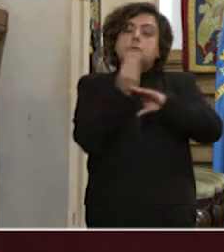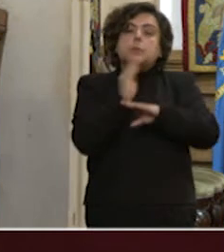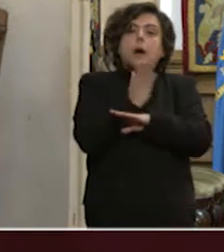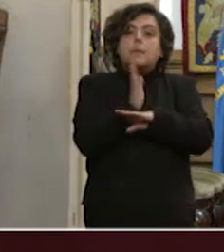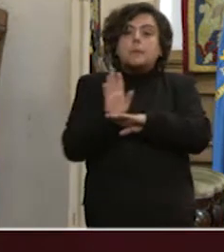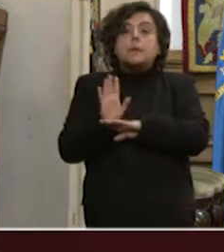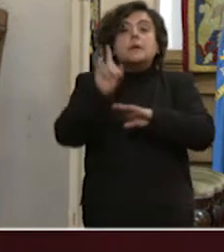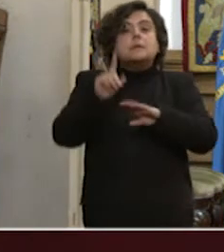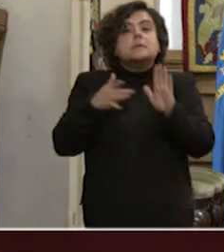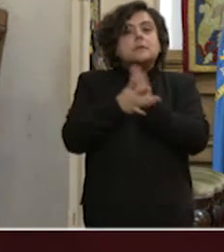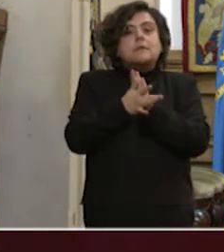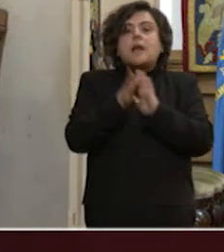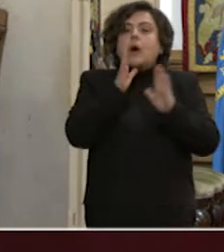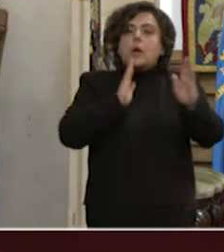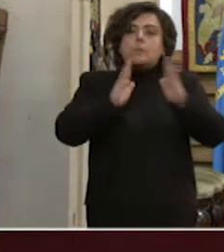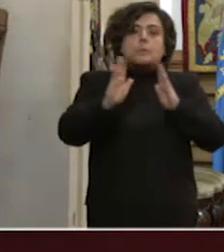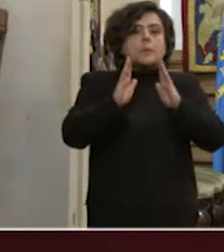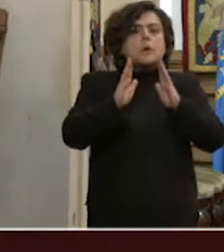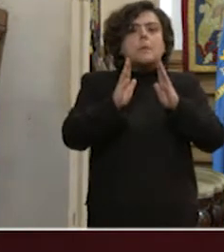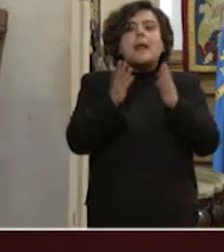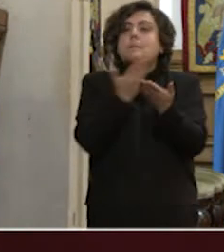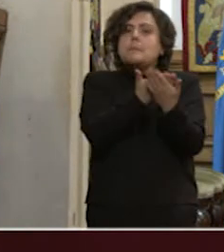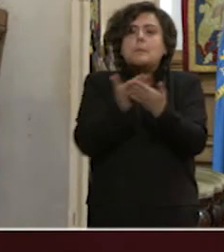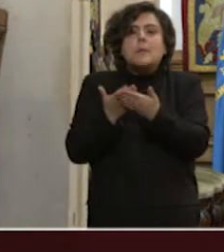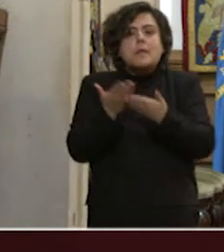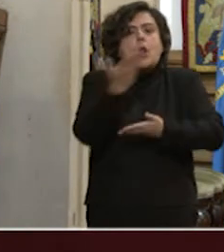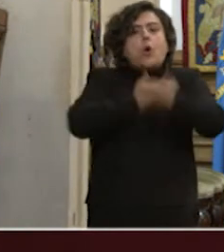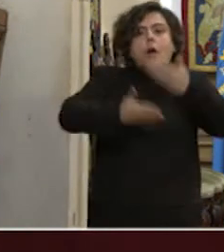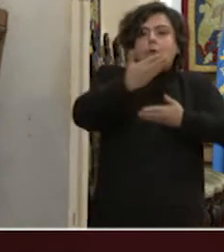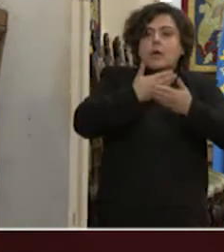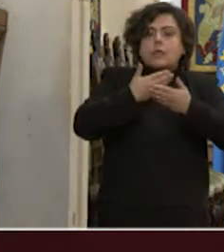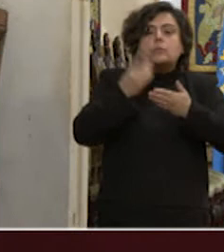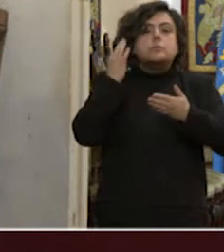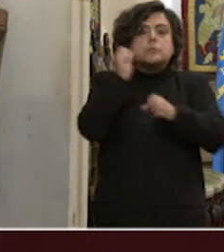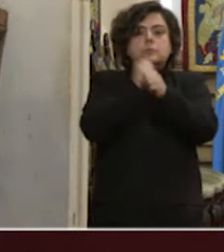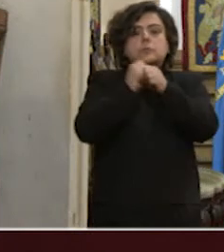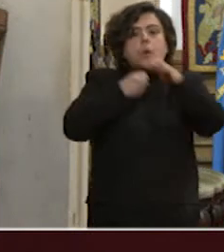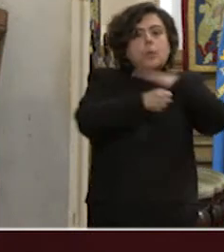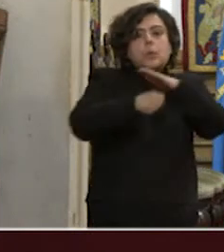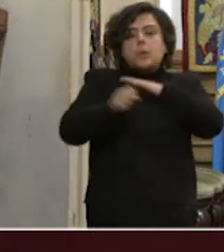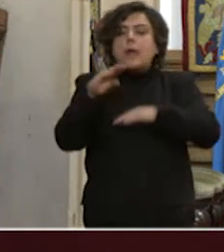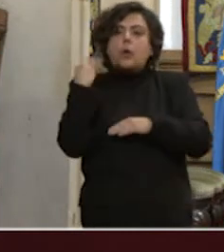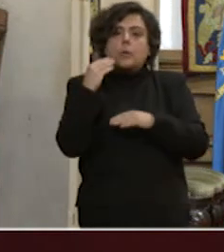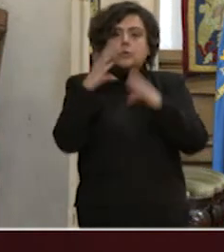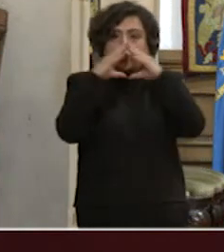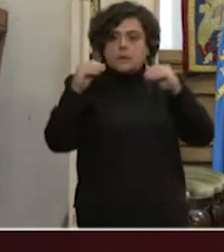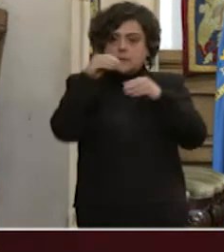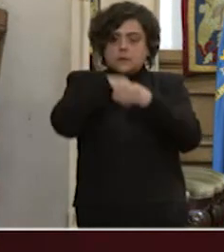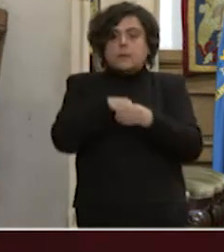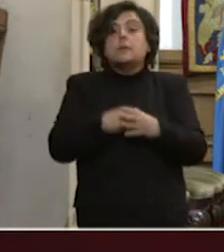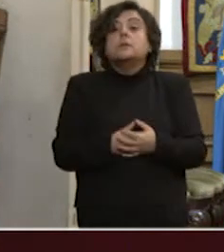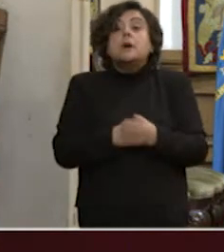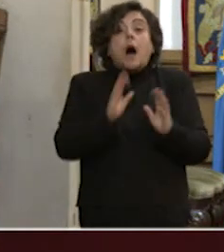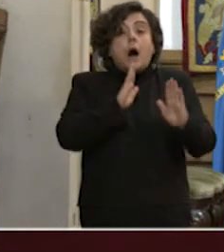brinda el mejor momento para recabar su colaboración en la inserción laboral de nuestra juventud universitaria. Es un